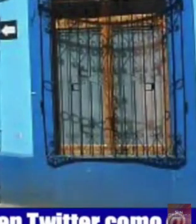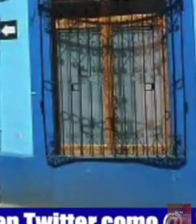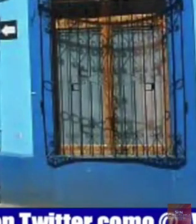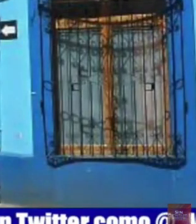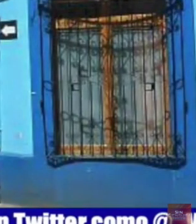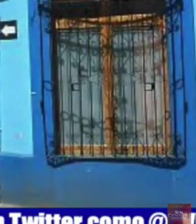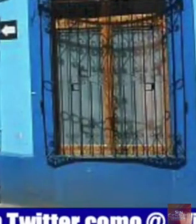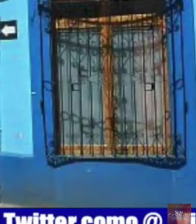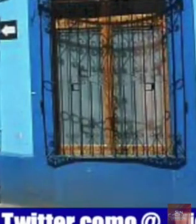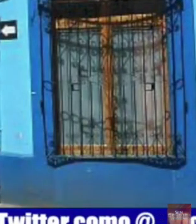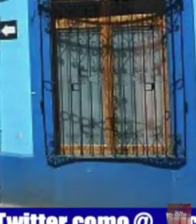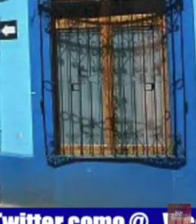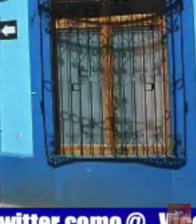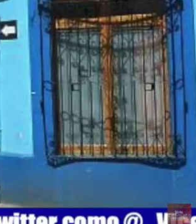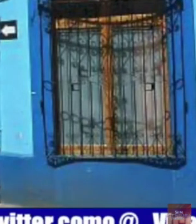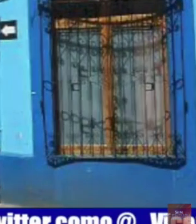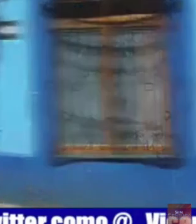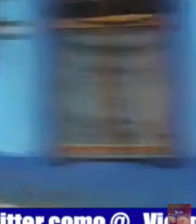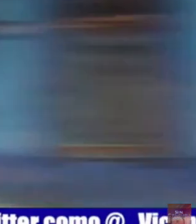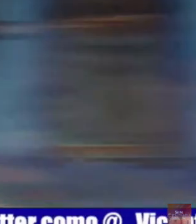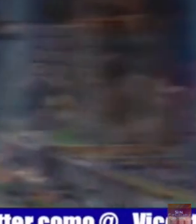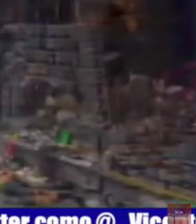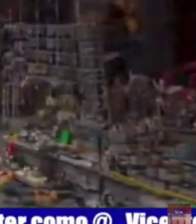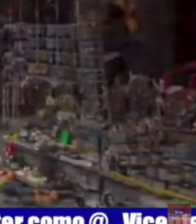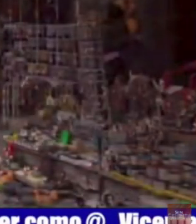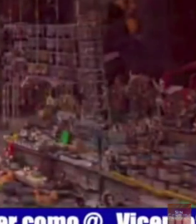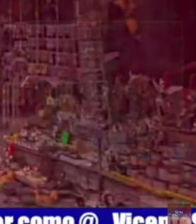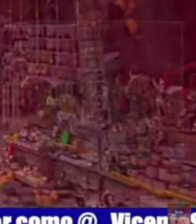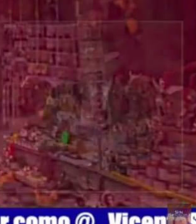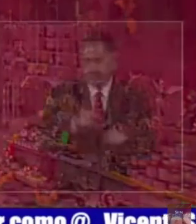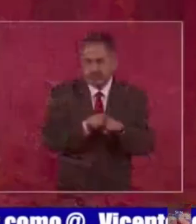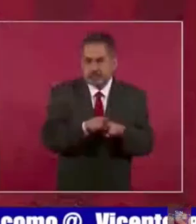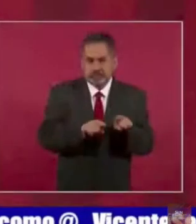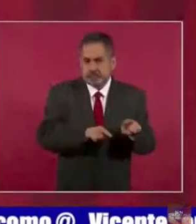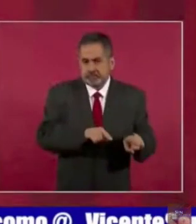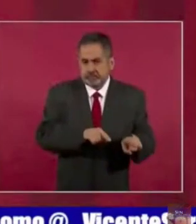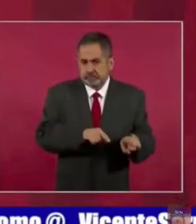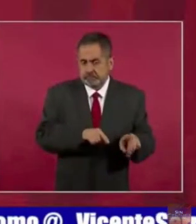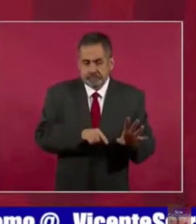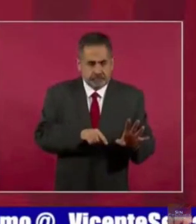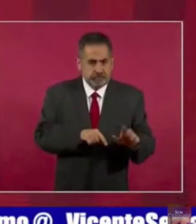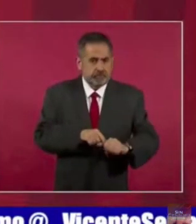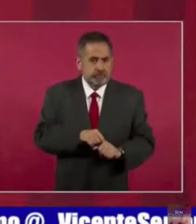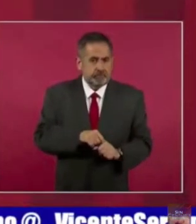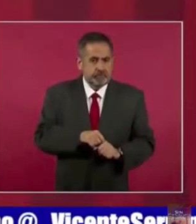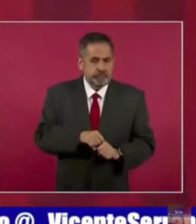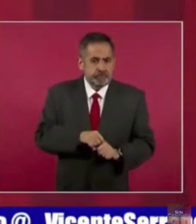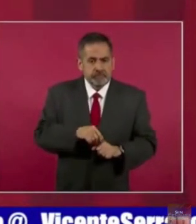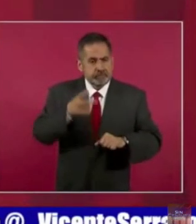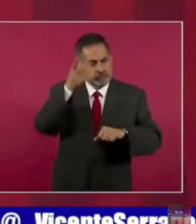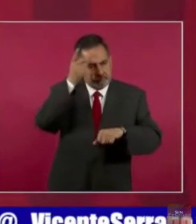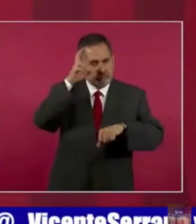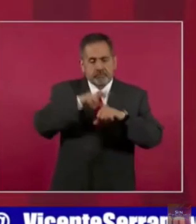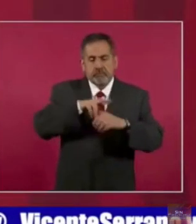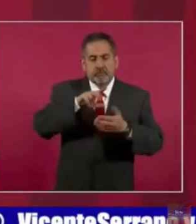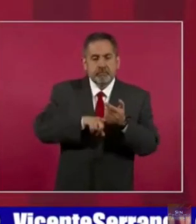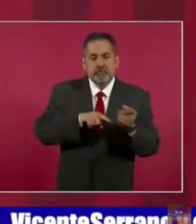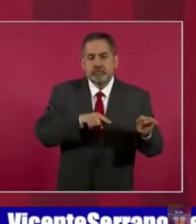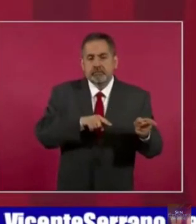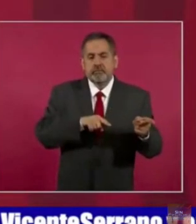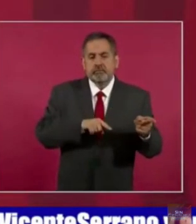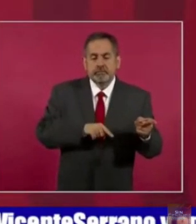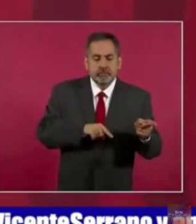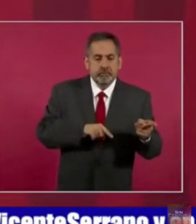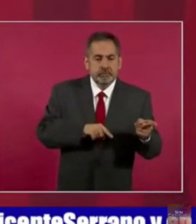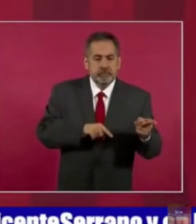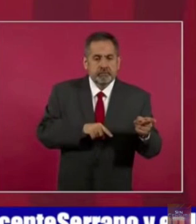hiciera. López Obrador hoy estuvo hablando de varios personajes en la historia de México. Es algo que no vamos a encontrar